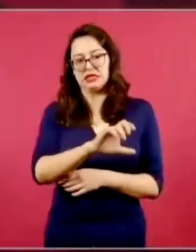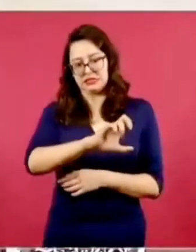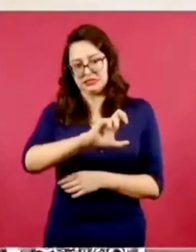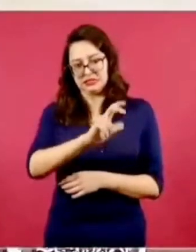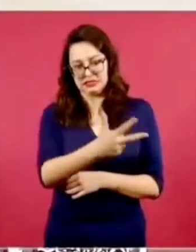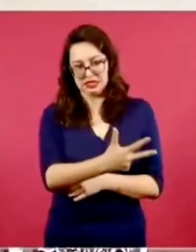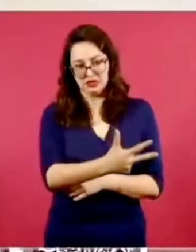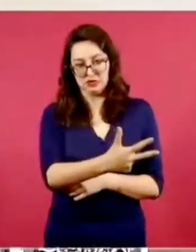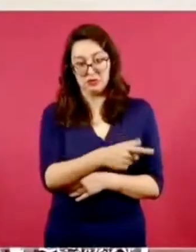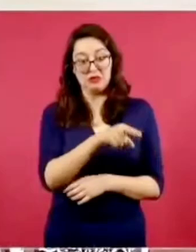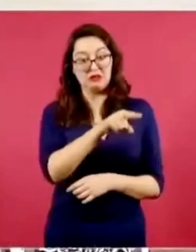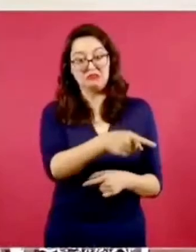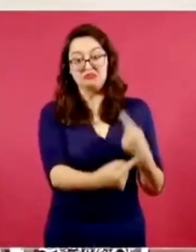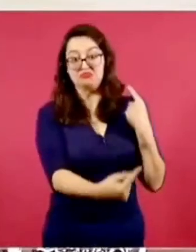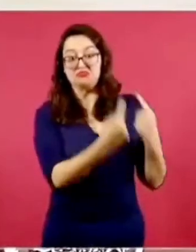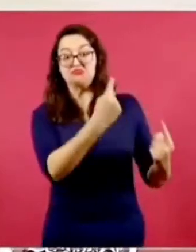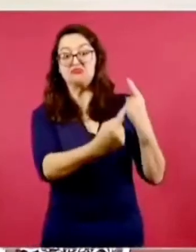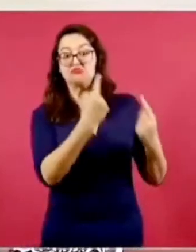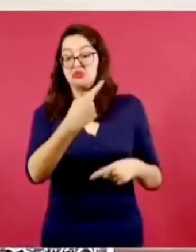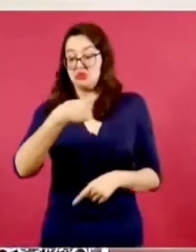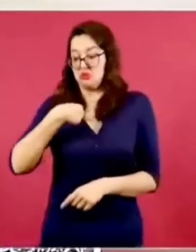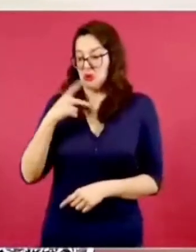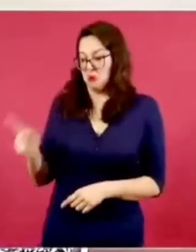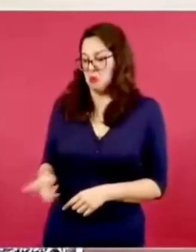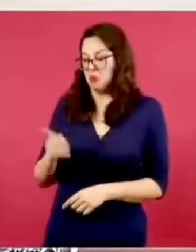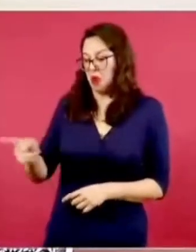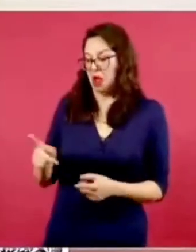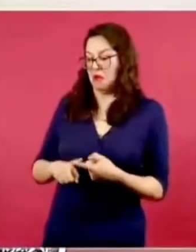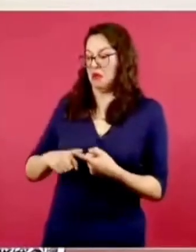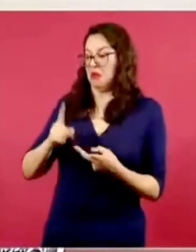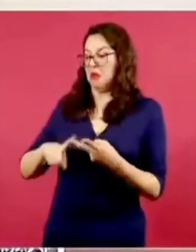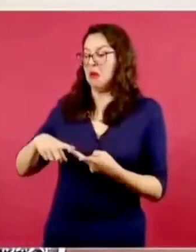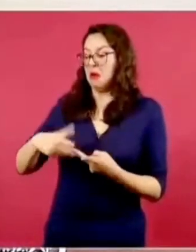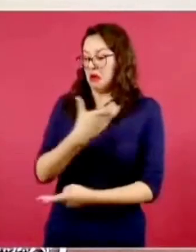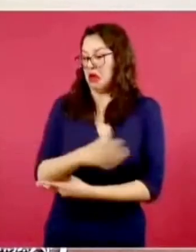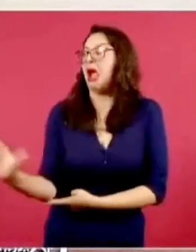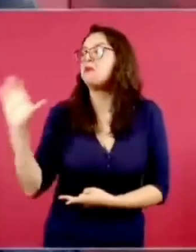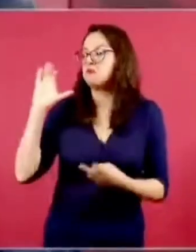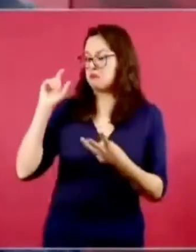provinciano, aldeano, naco.